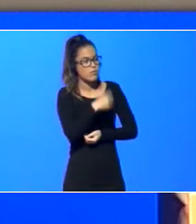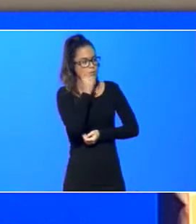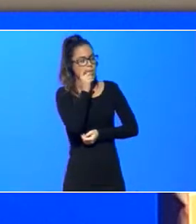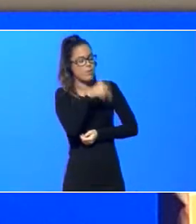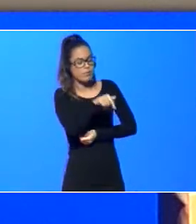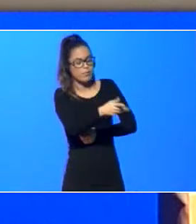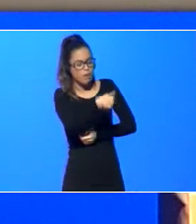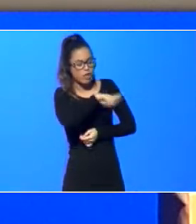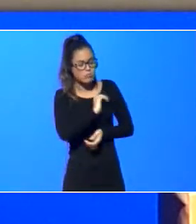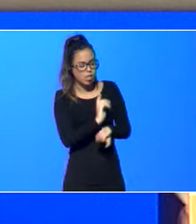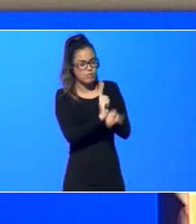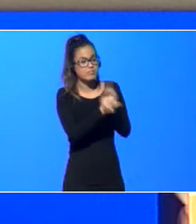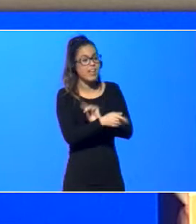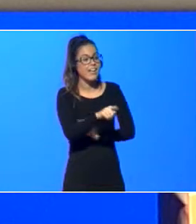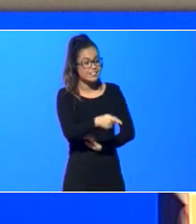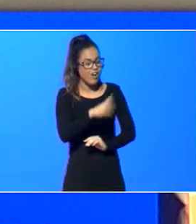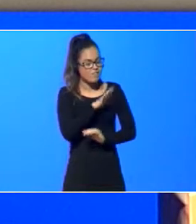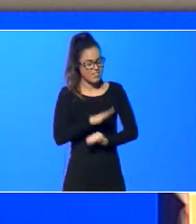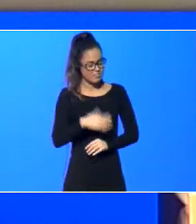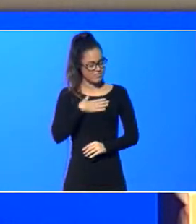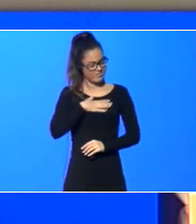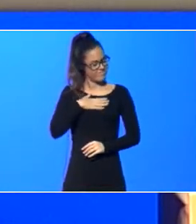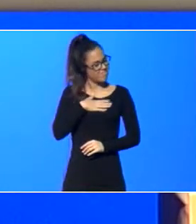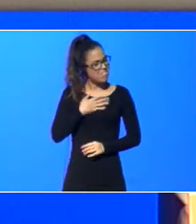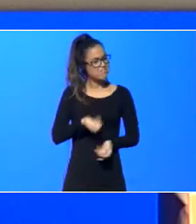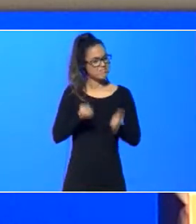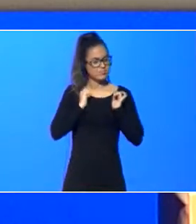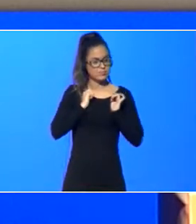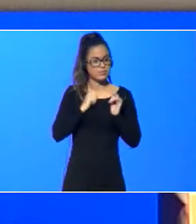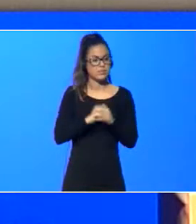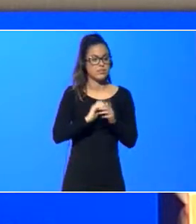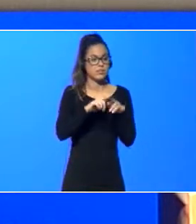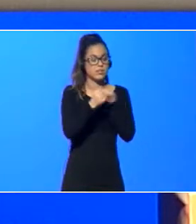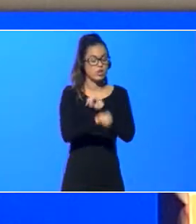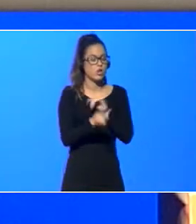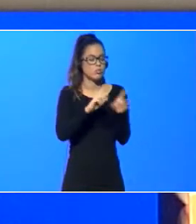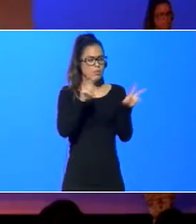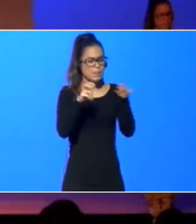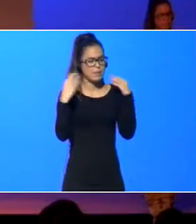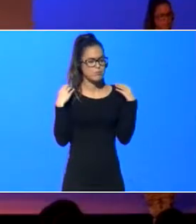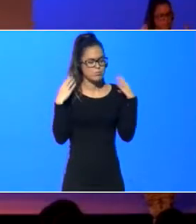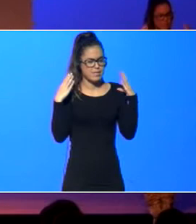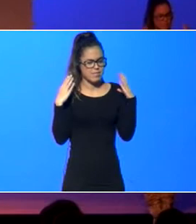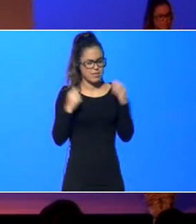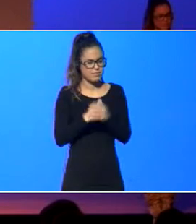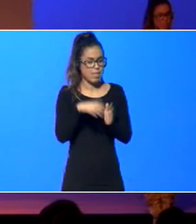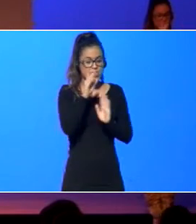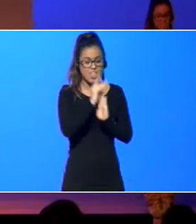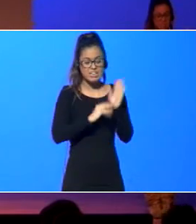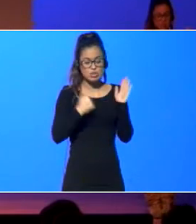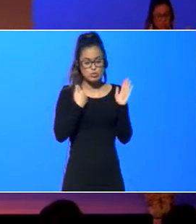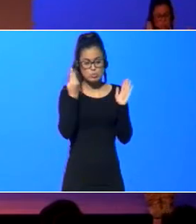Ayuda mucho, alienta mucho. Y dos finales sobre competencias. En los decretos pienso que no